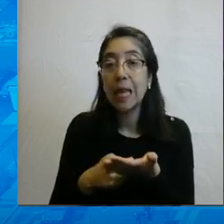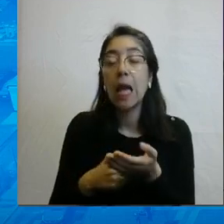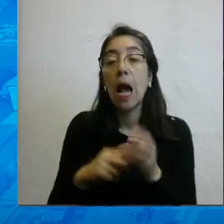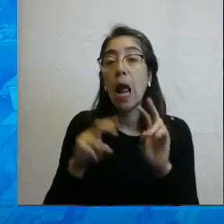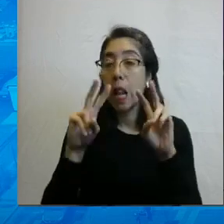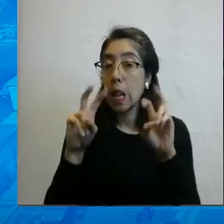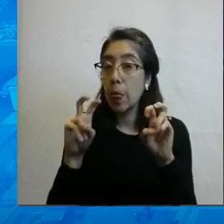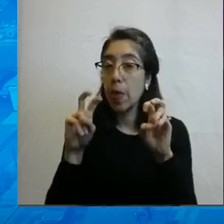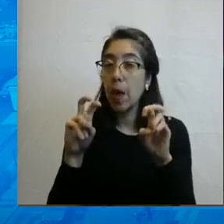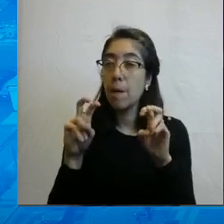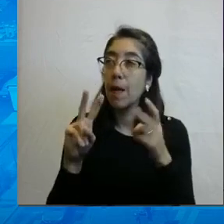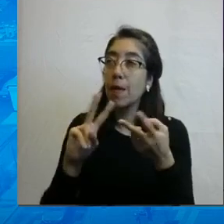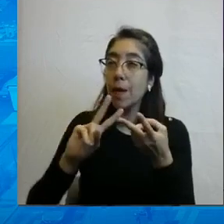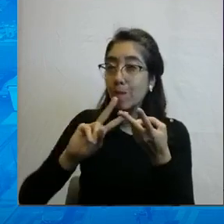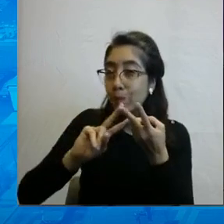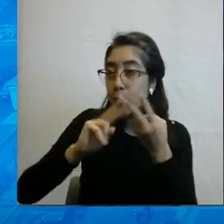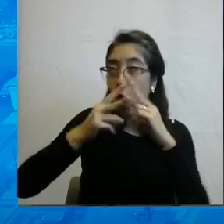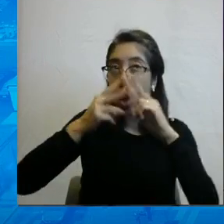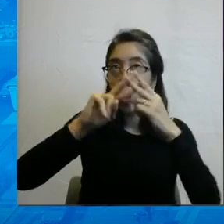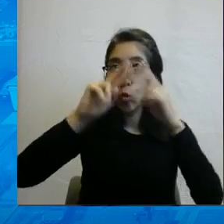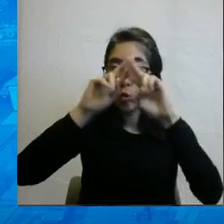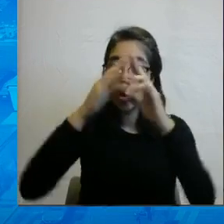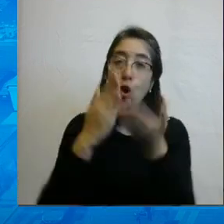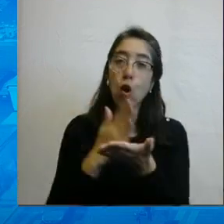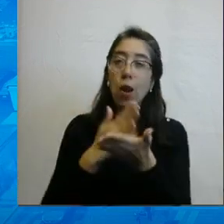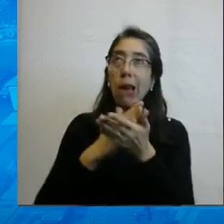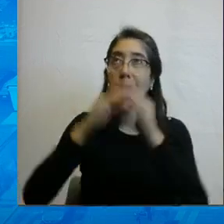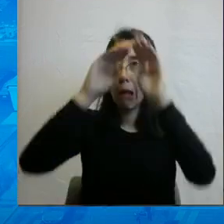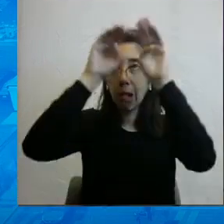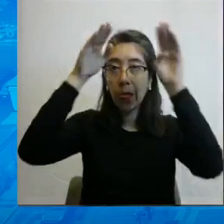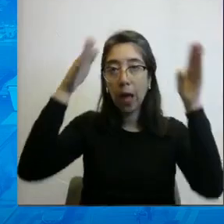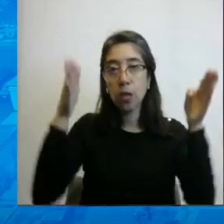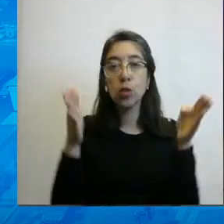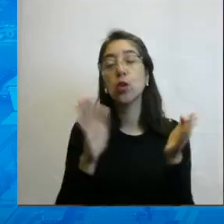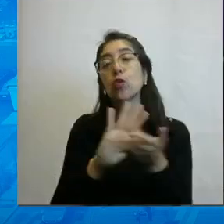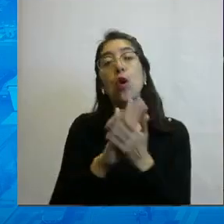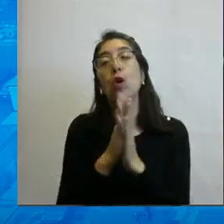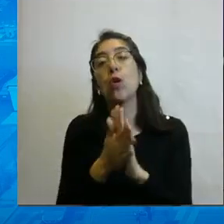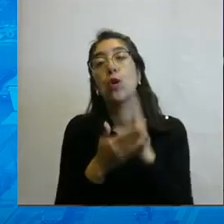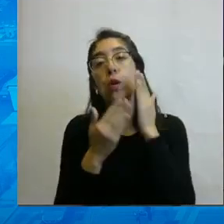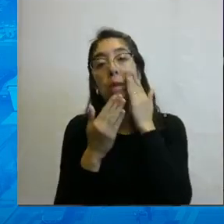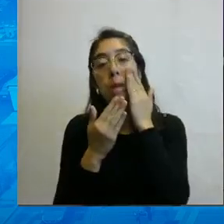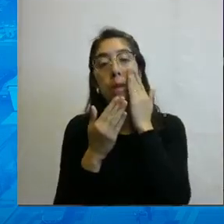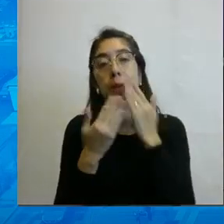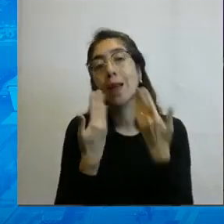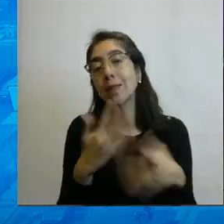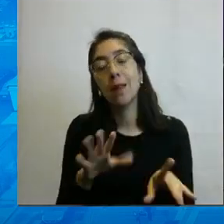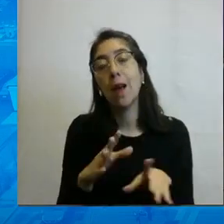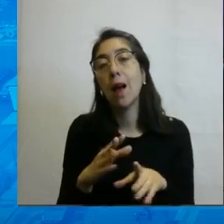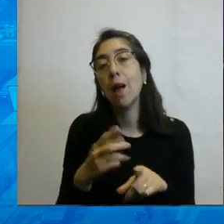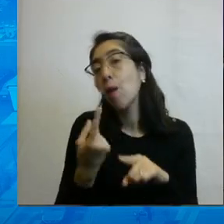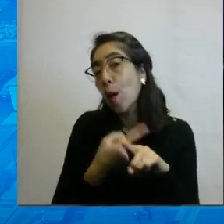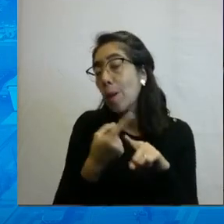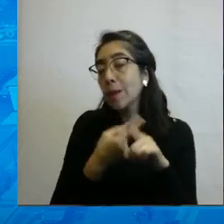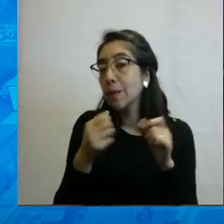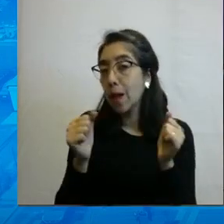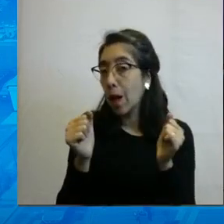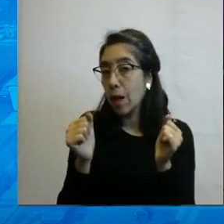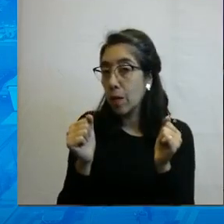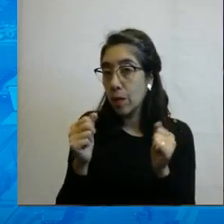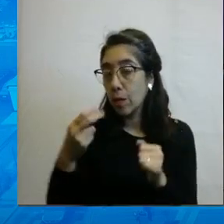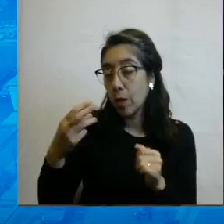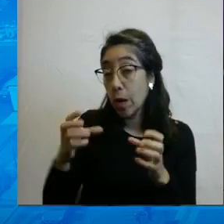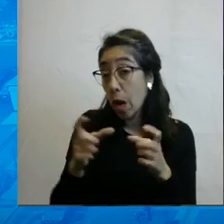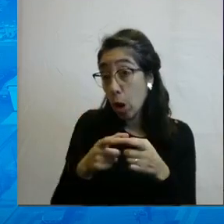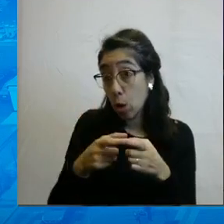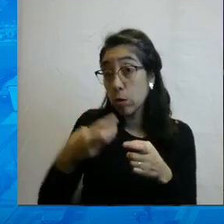infraestructura, atención, muchas de estas cosas ya las hemos conversado en el Consejo. Así que lo que vamos a hacer es hacer un plan de